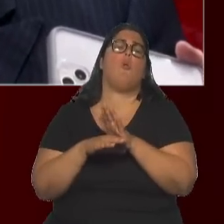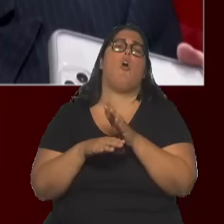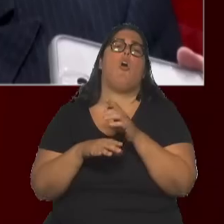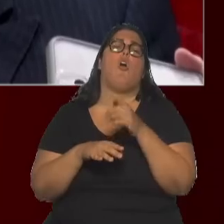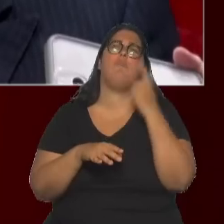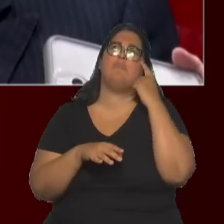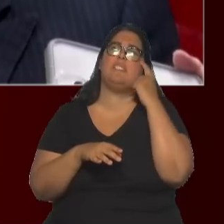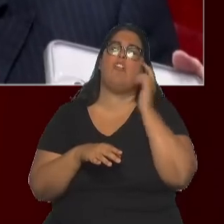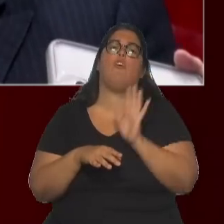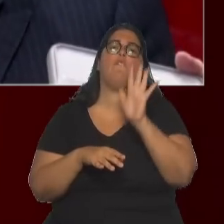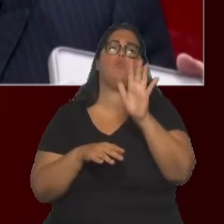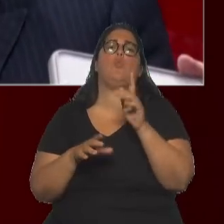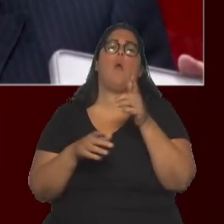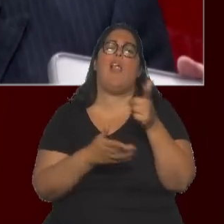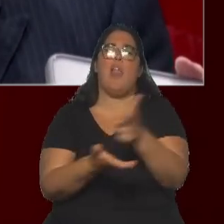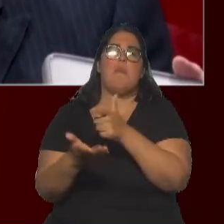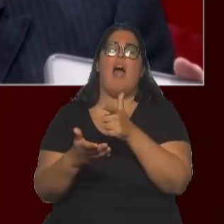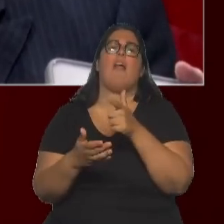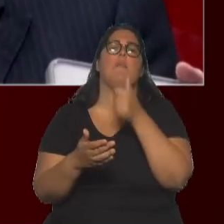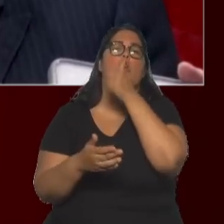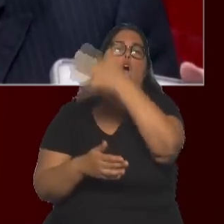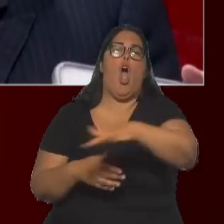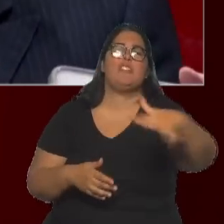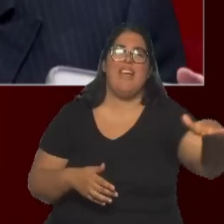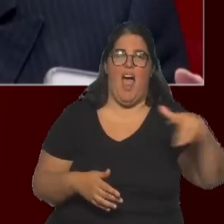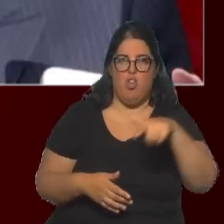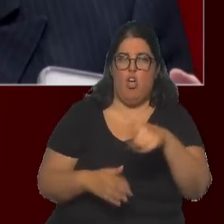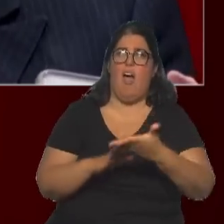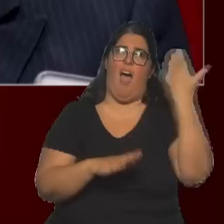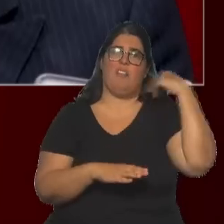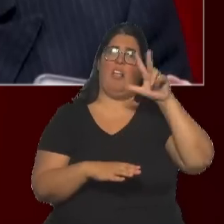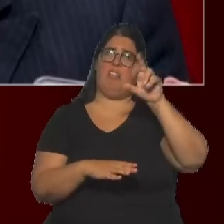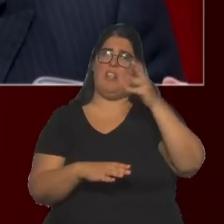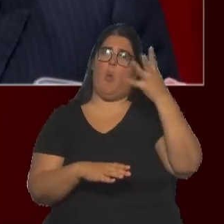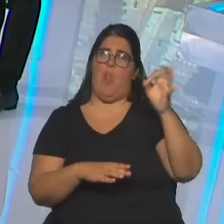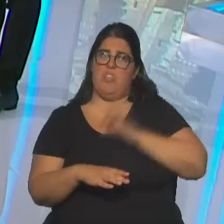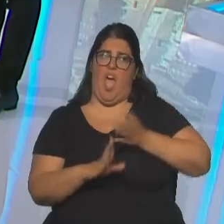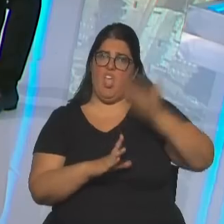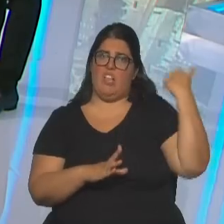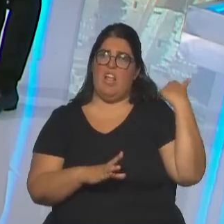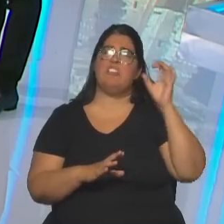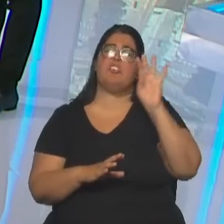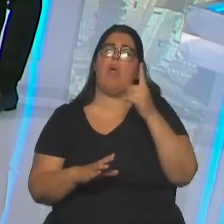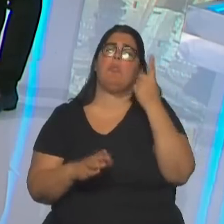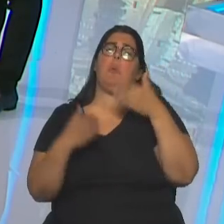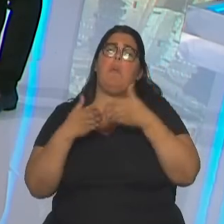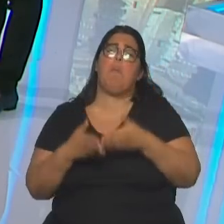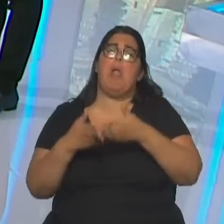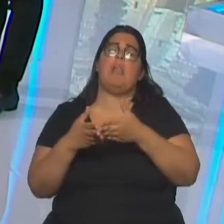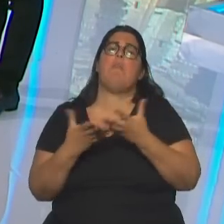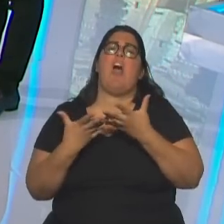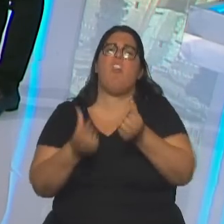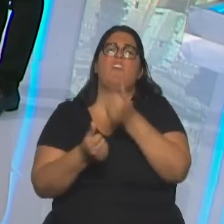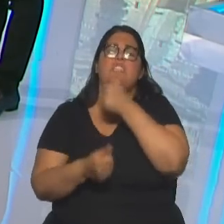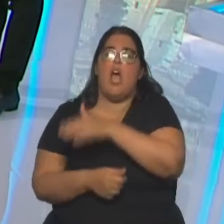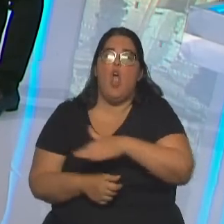proyección oceánica. 30 años atrás, incluso 40, era apenas una marina para defensa